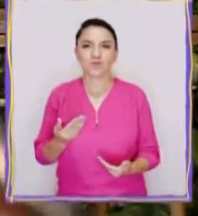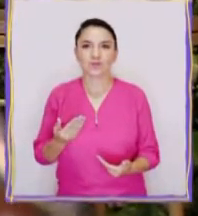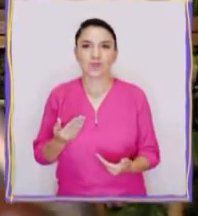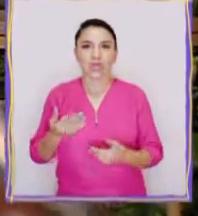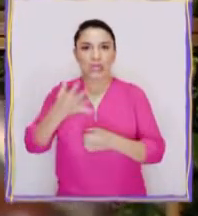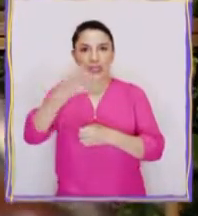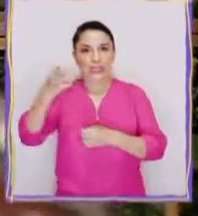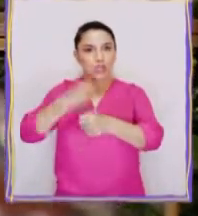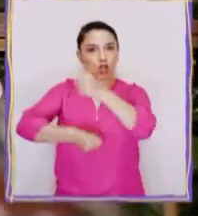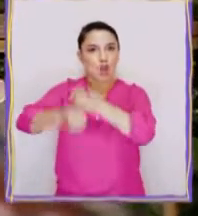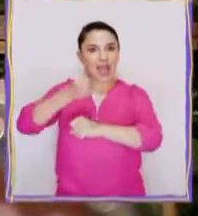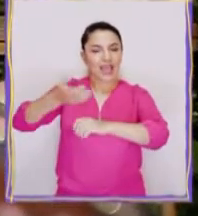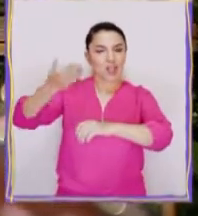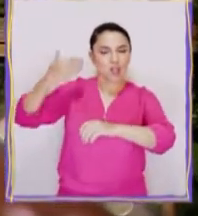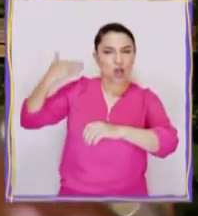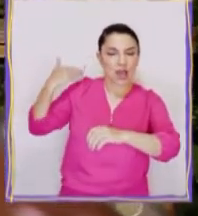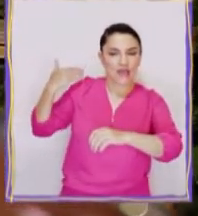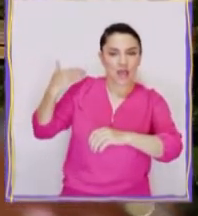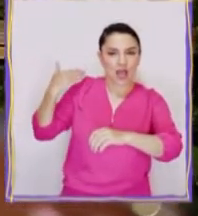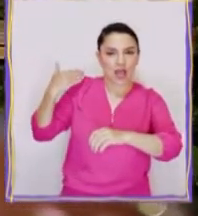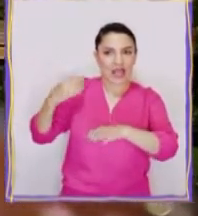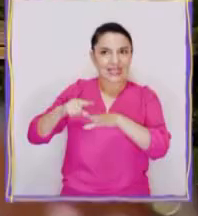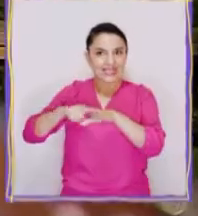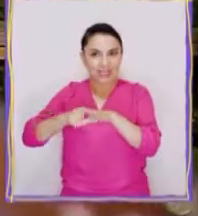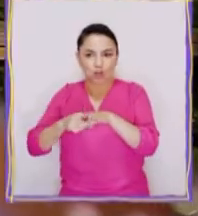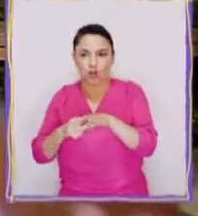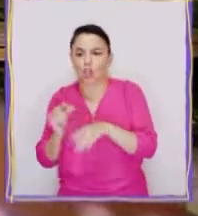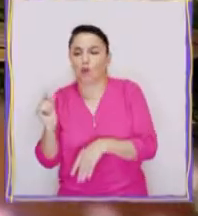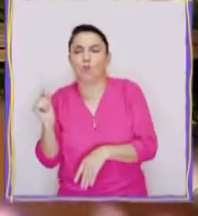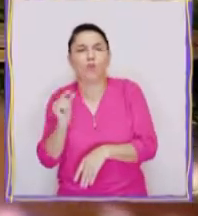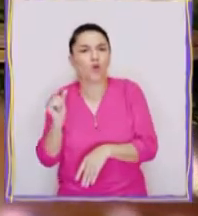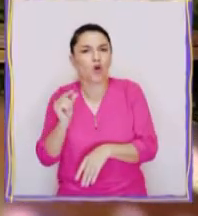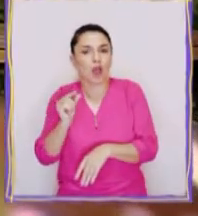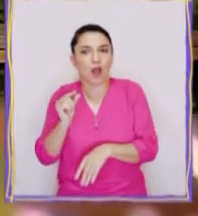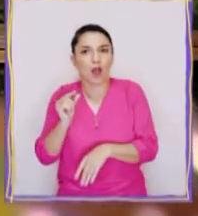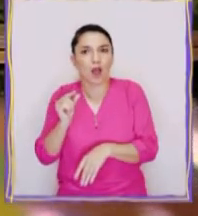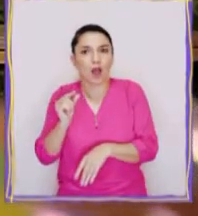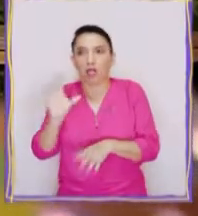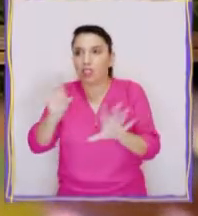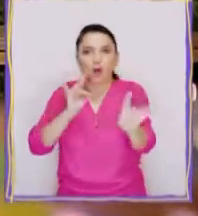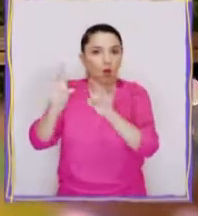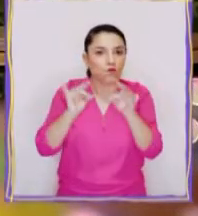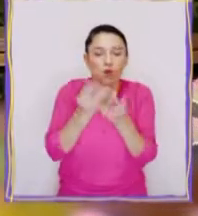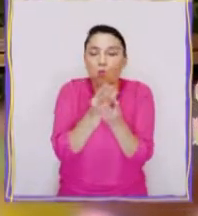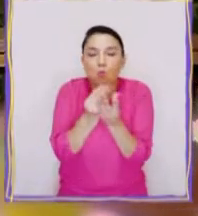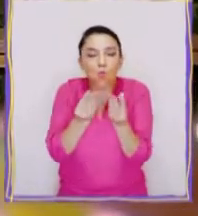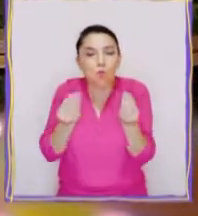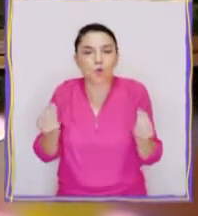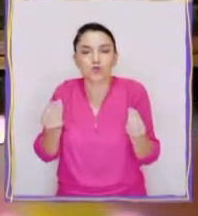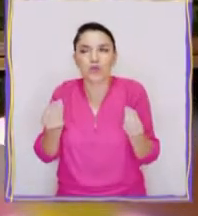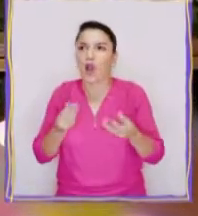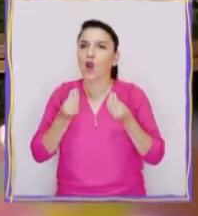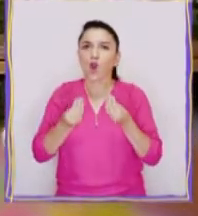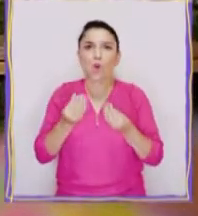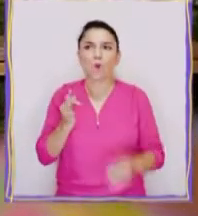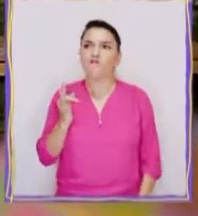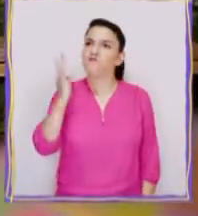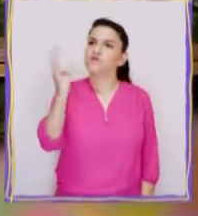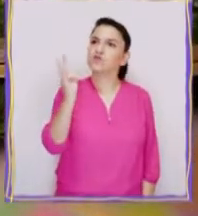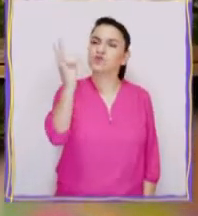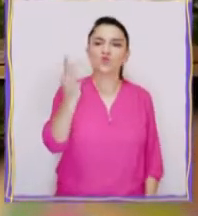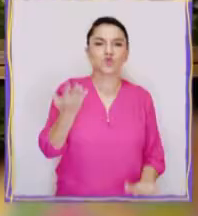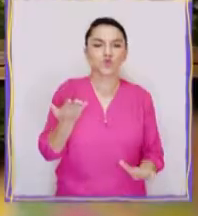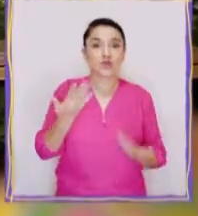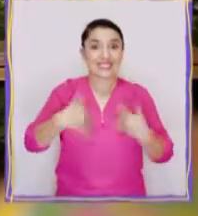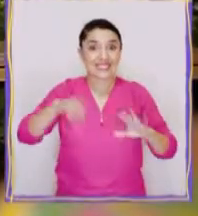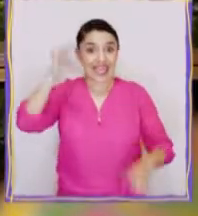hace 5 siglos atrás, con tan poca tecnología, descubrimos tantas cosas, ¿cómo será en un futuro